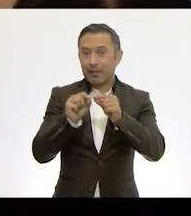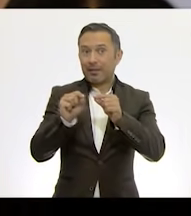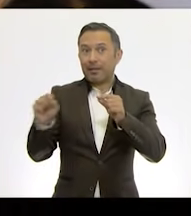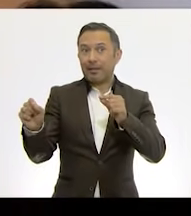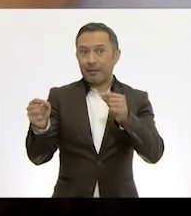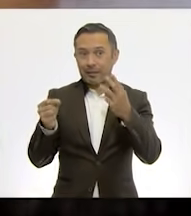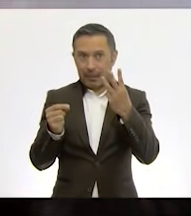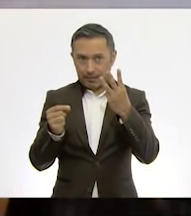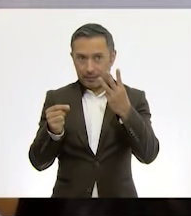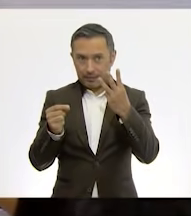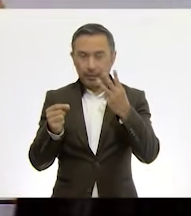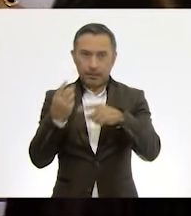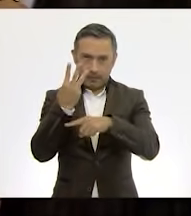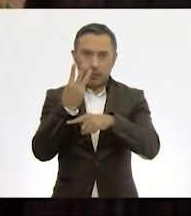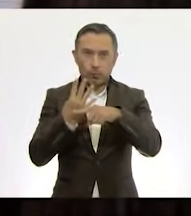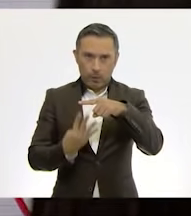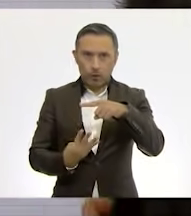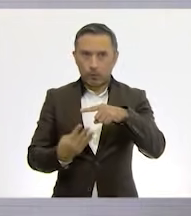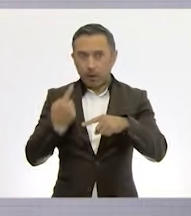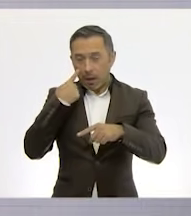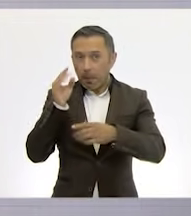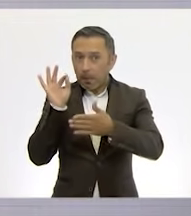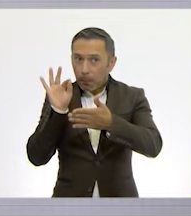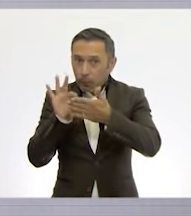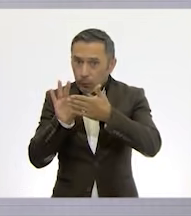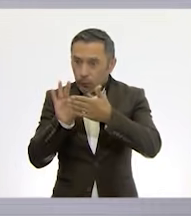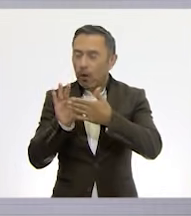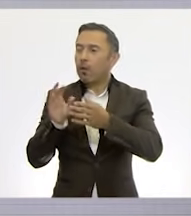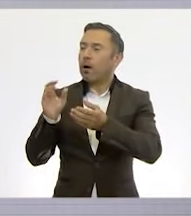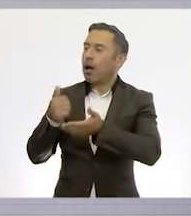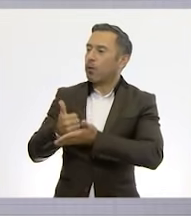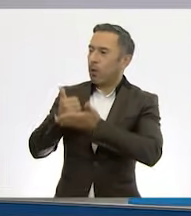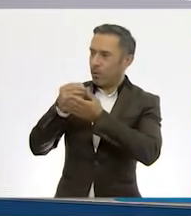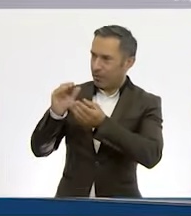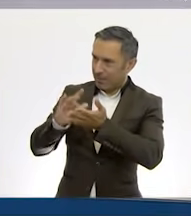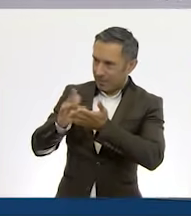está. Perfecto. Muchas gracias. De nada.